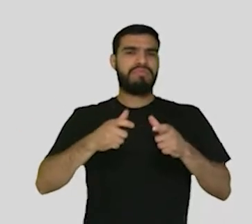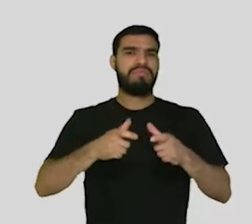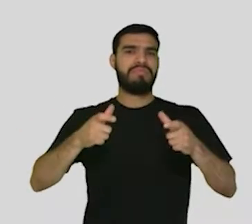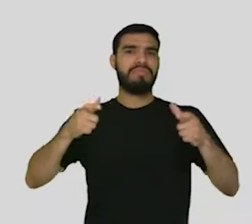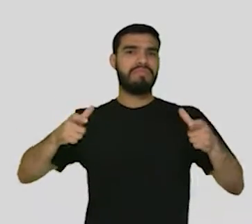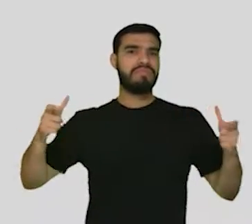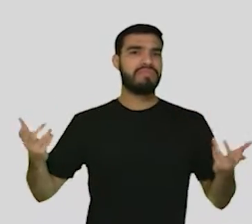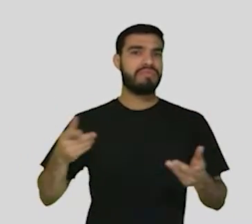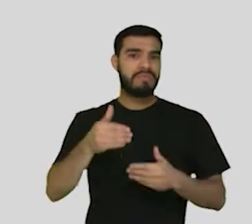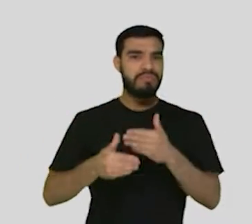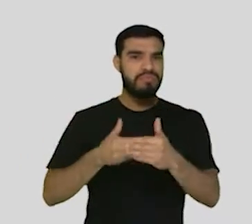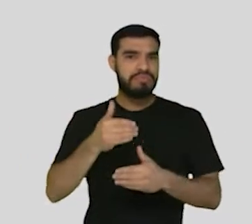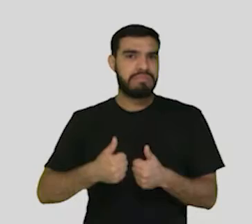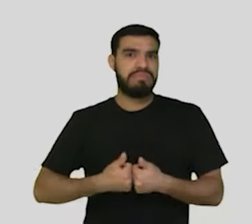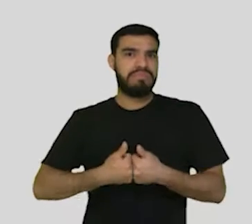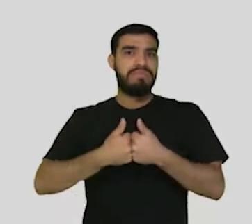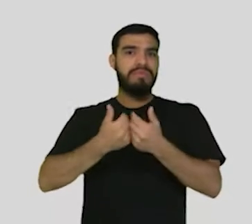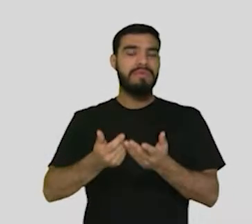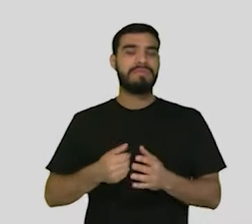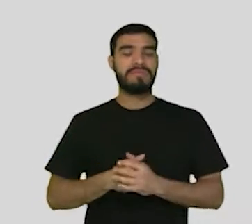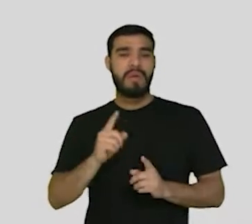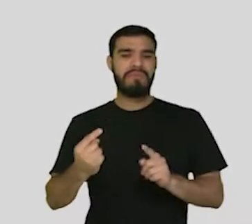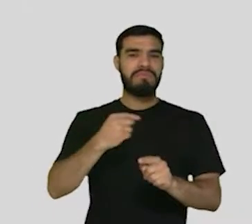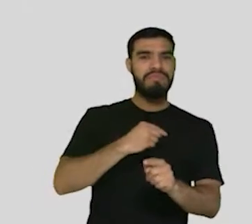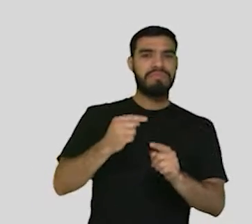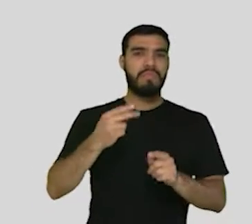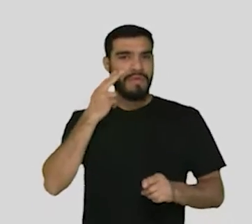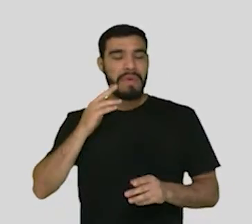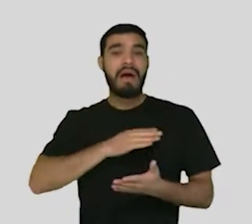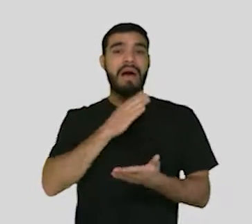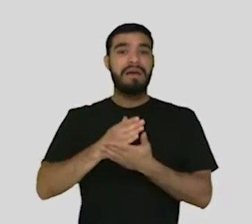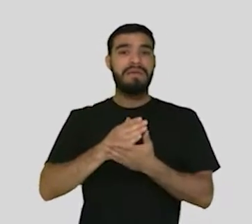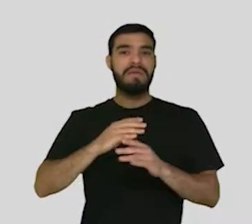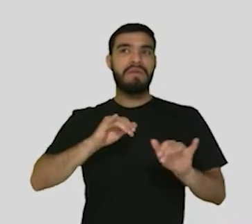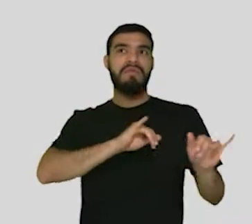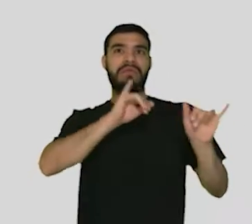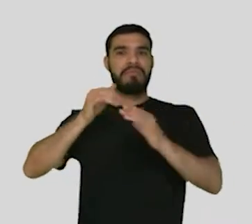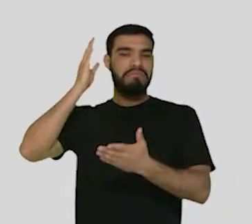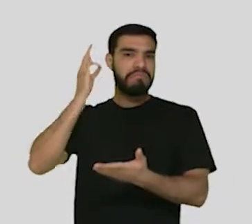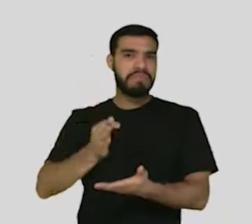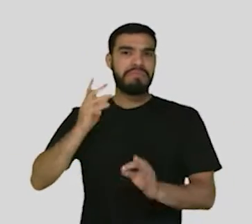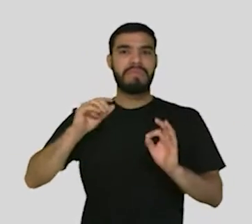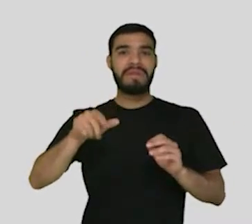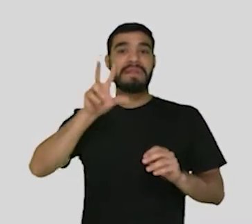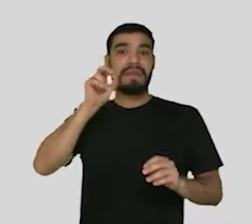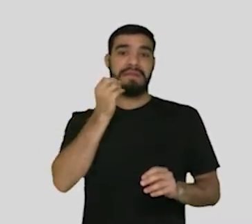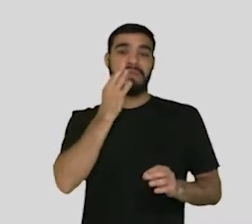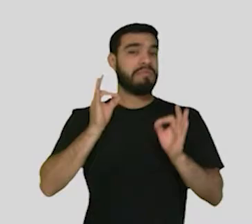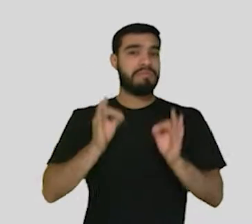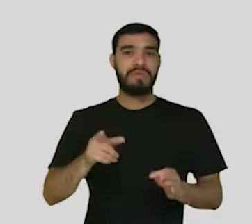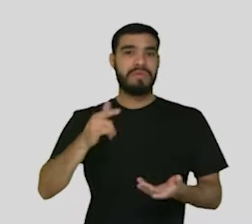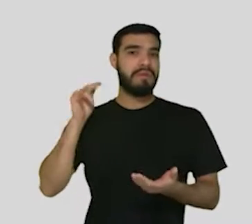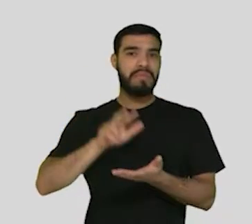grupo rejegua. Que tamba epe, oye, guatate, non dego, tu joñe, oye, buba. Hamba ere para el 30 de